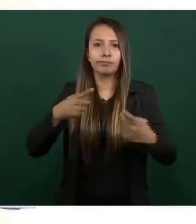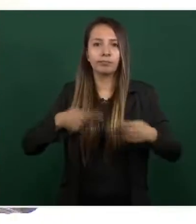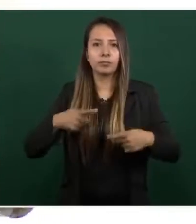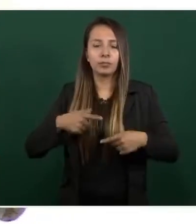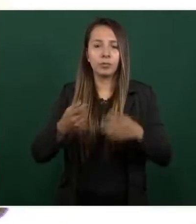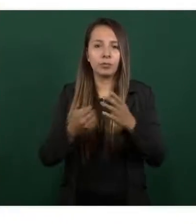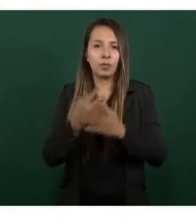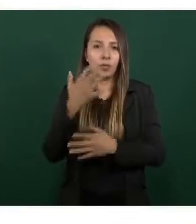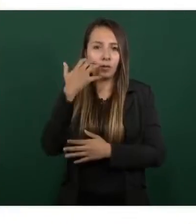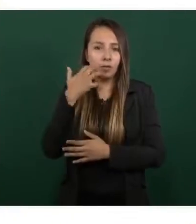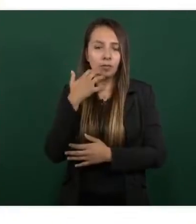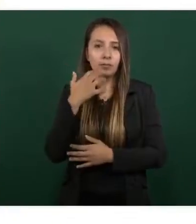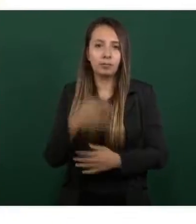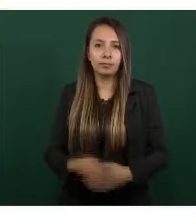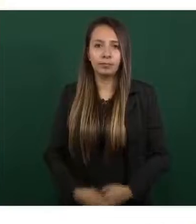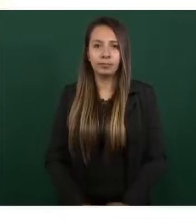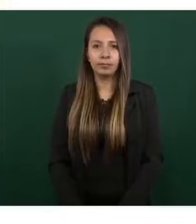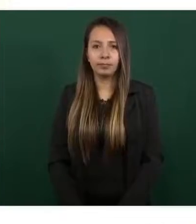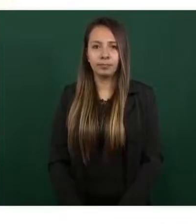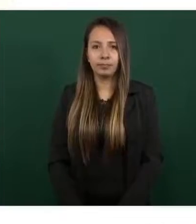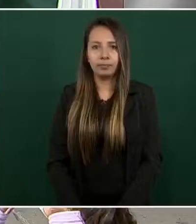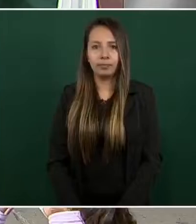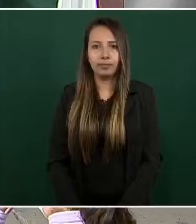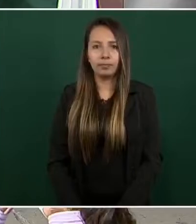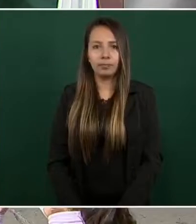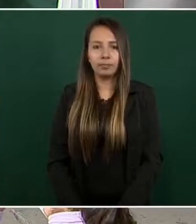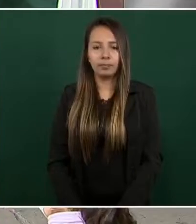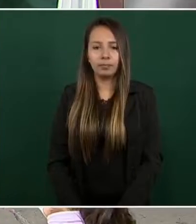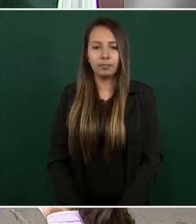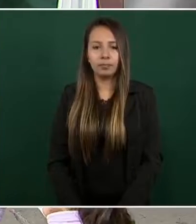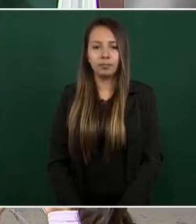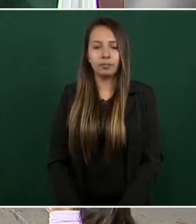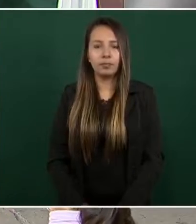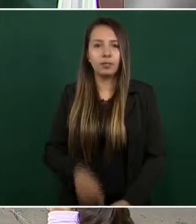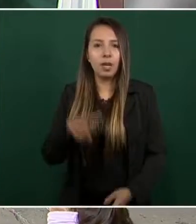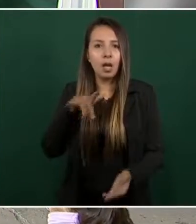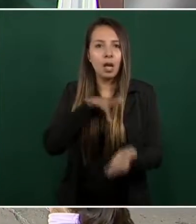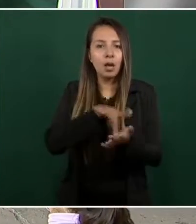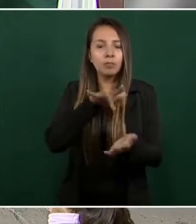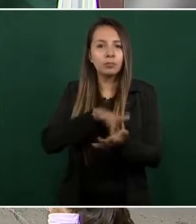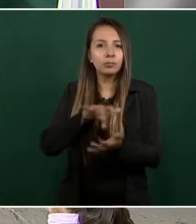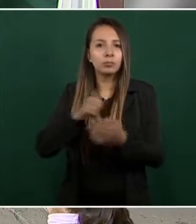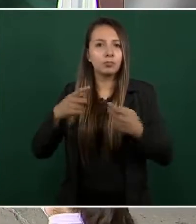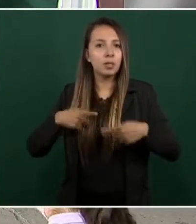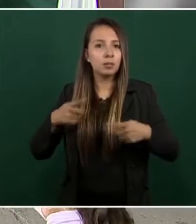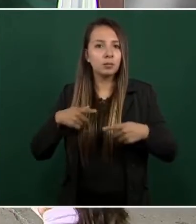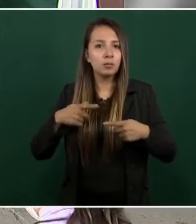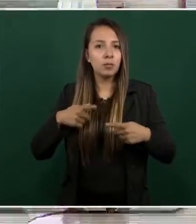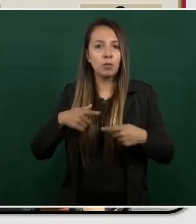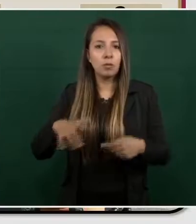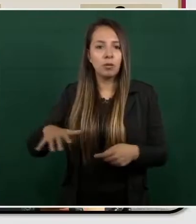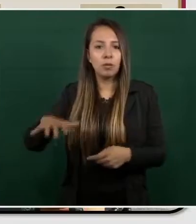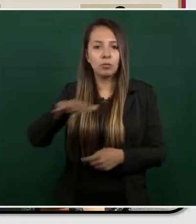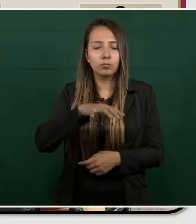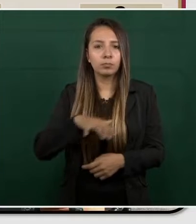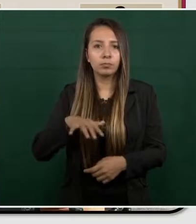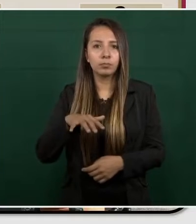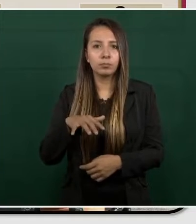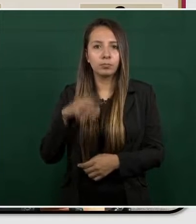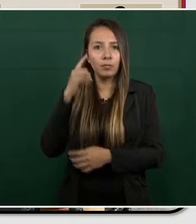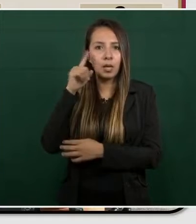Nuevo León. Adelante, por favor. Sobre ayuda humanitaria hacia que se le dio a